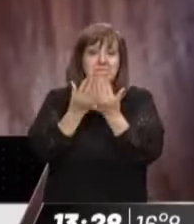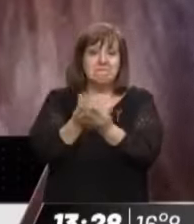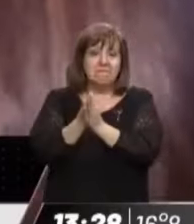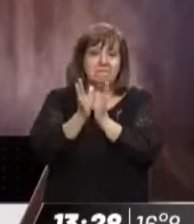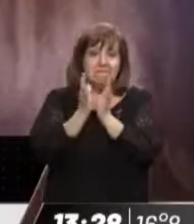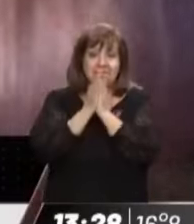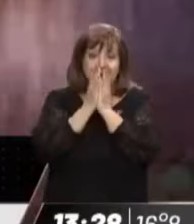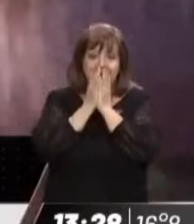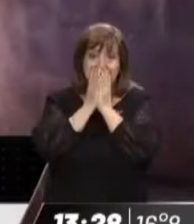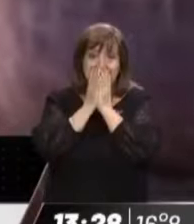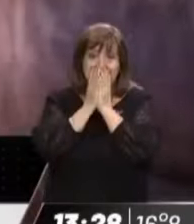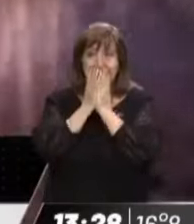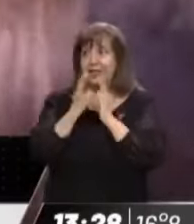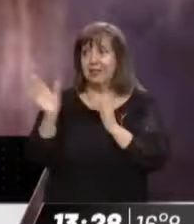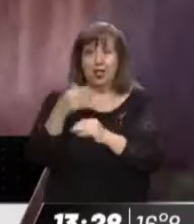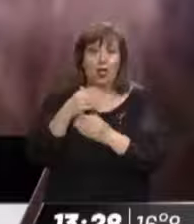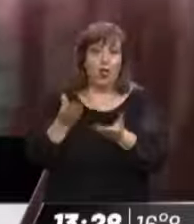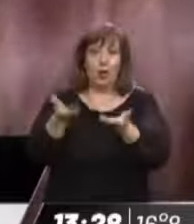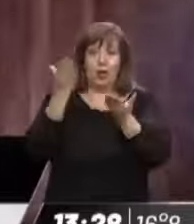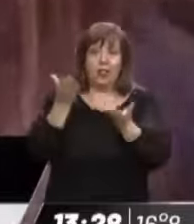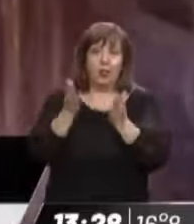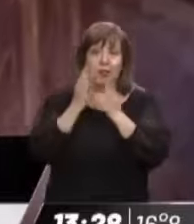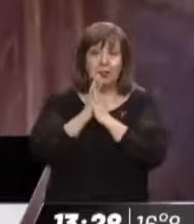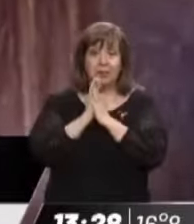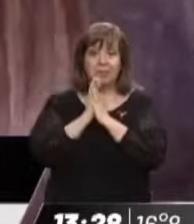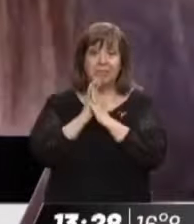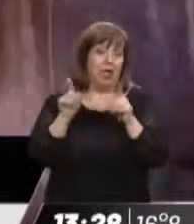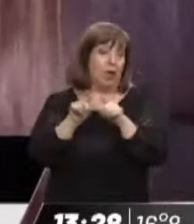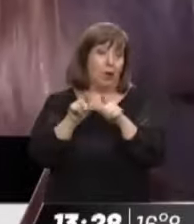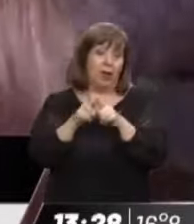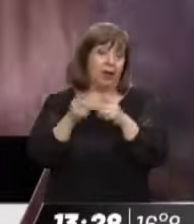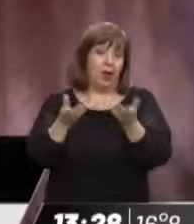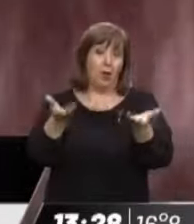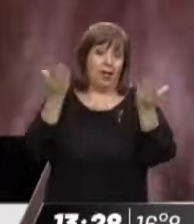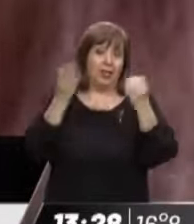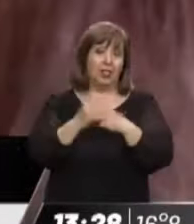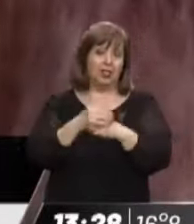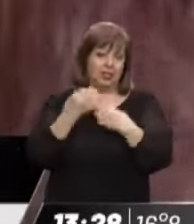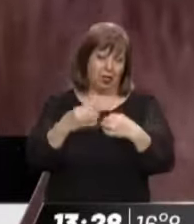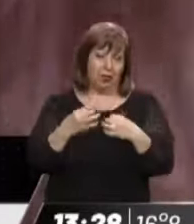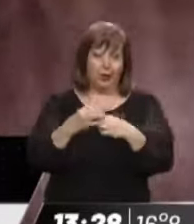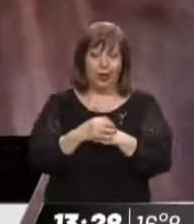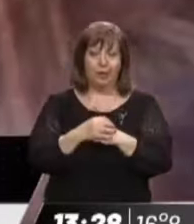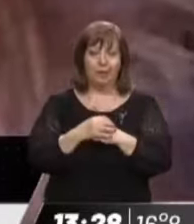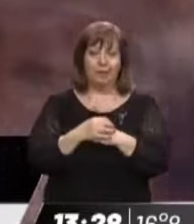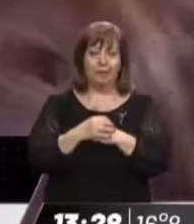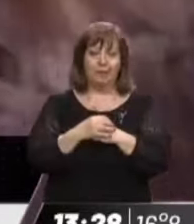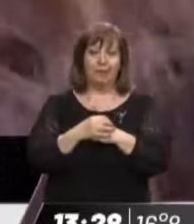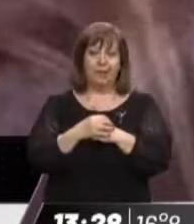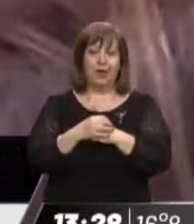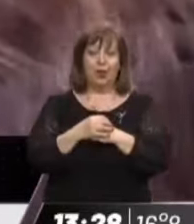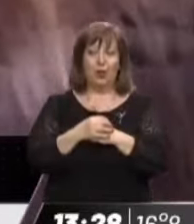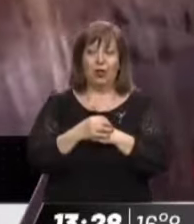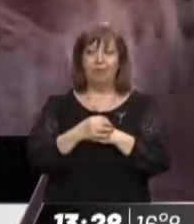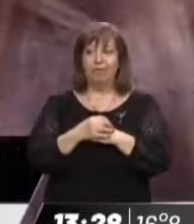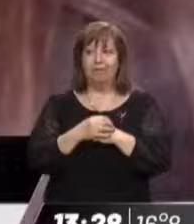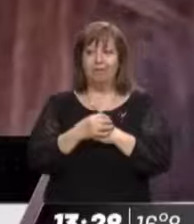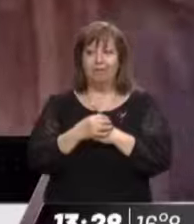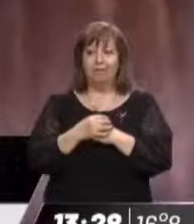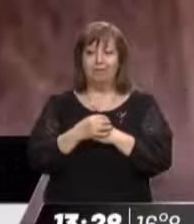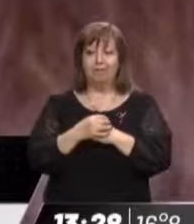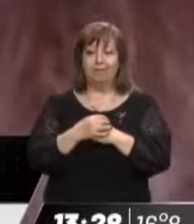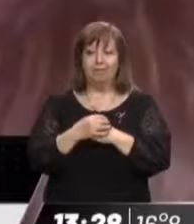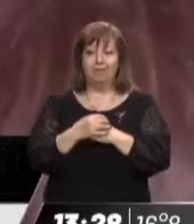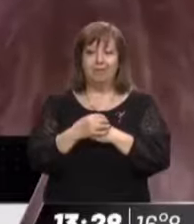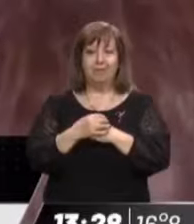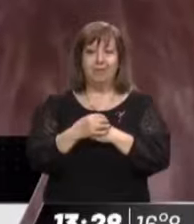aquí al centro nada más. ¿Y mucho del presupuesto se le va en colectivo? Yo trabajo de empleada, me lo dan